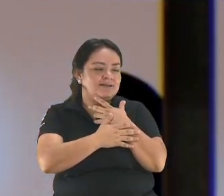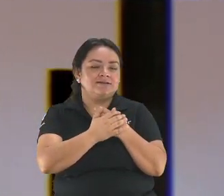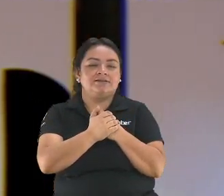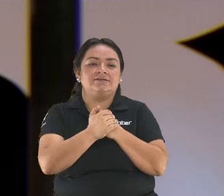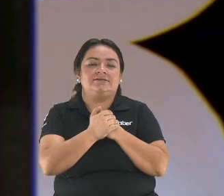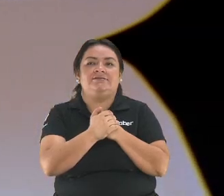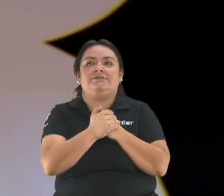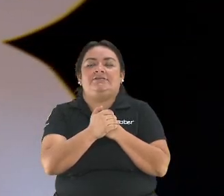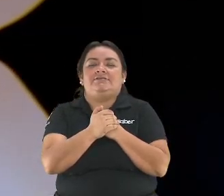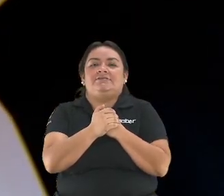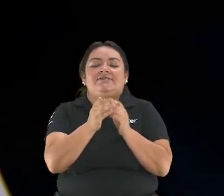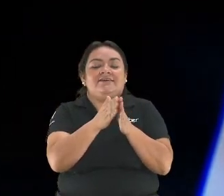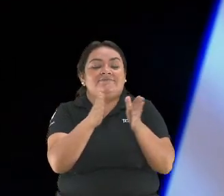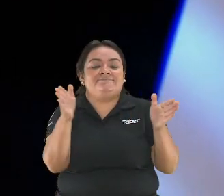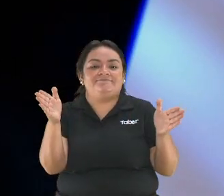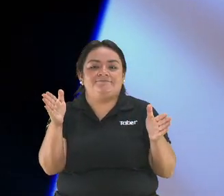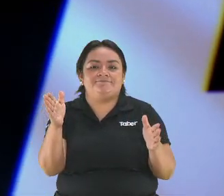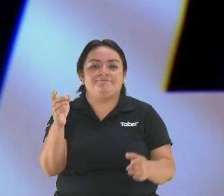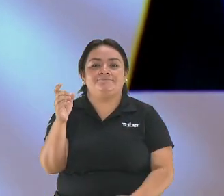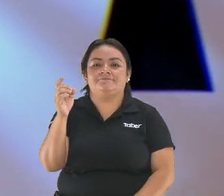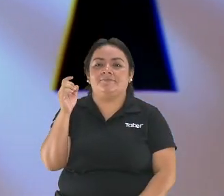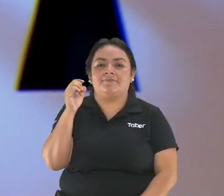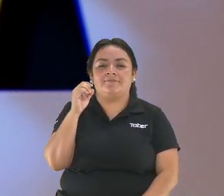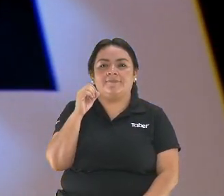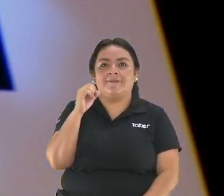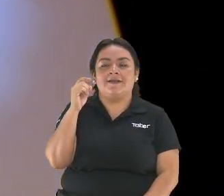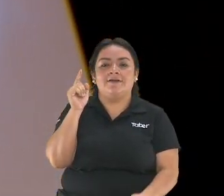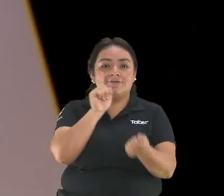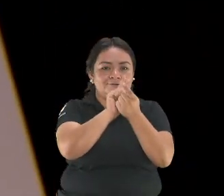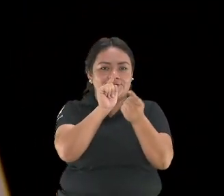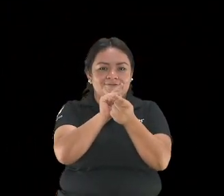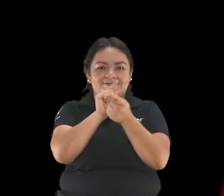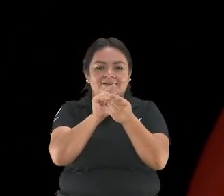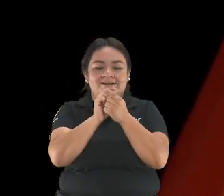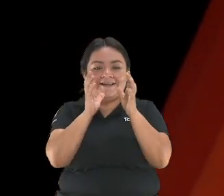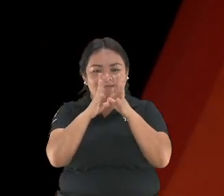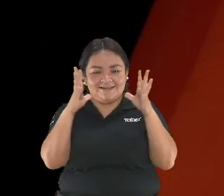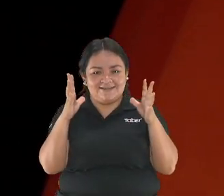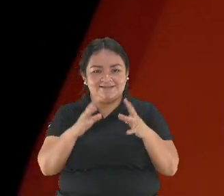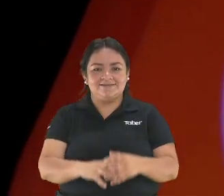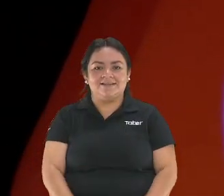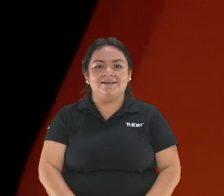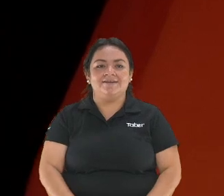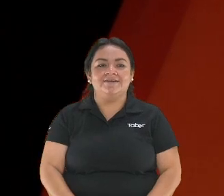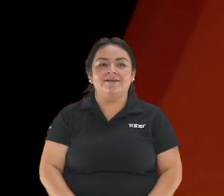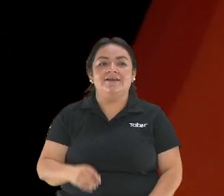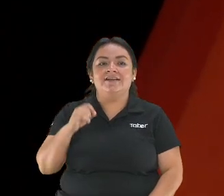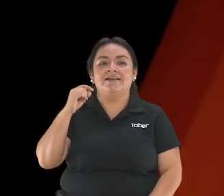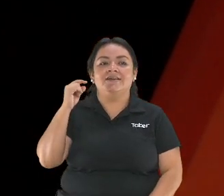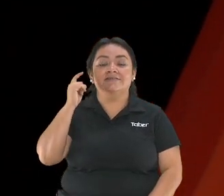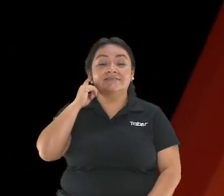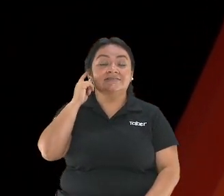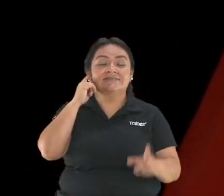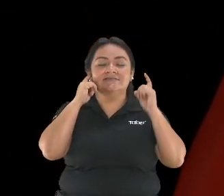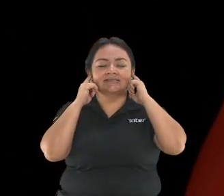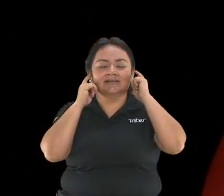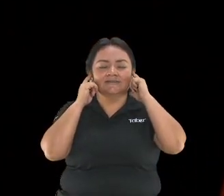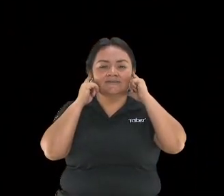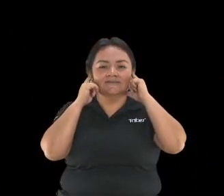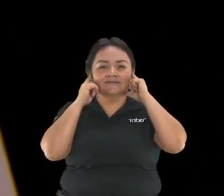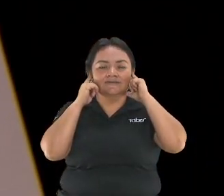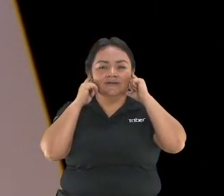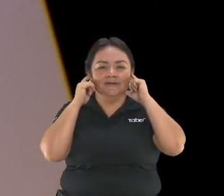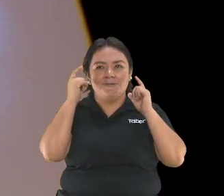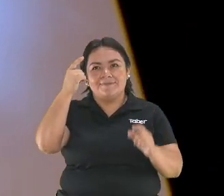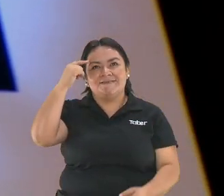tramos de vida de él y de conocerla ya grande le grabó en un ipod en